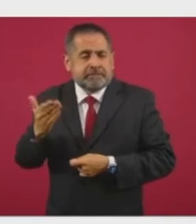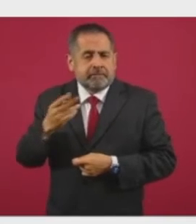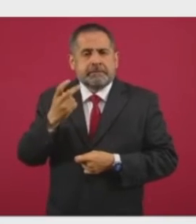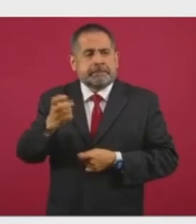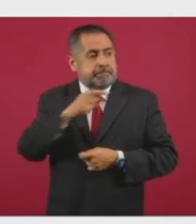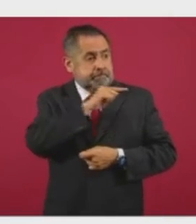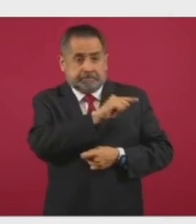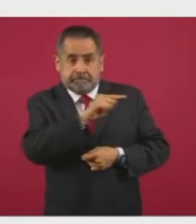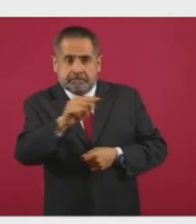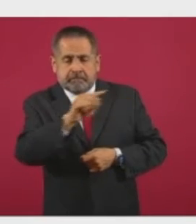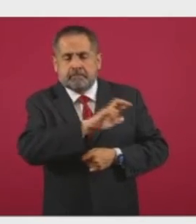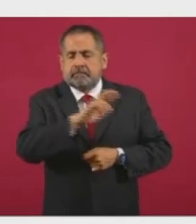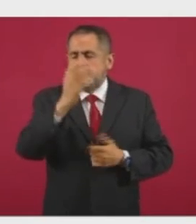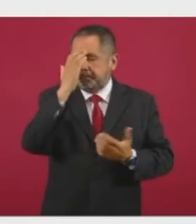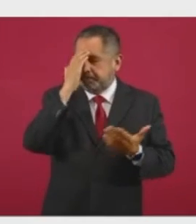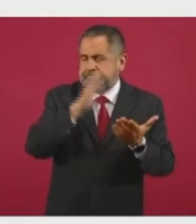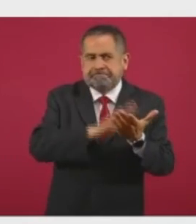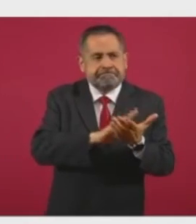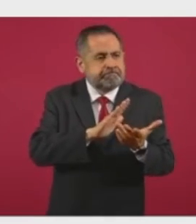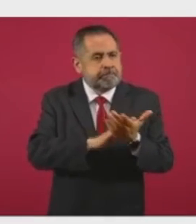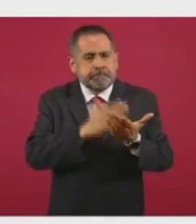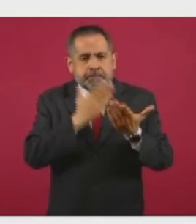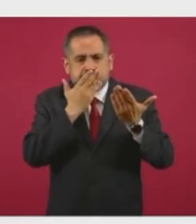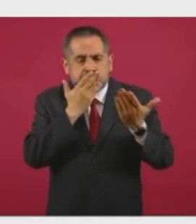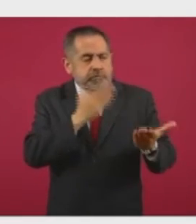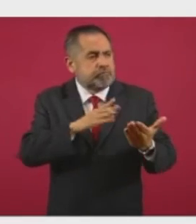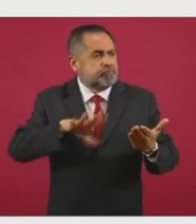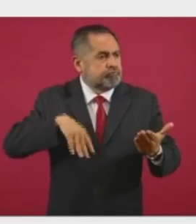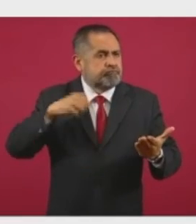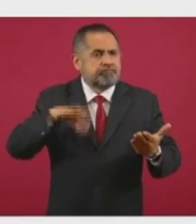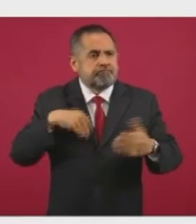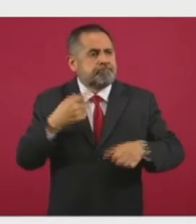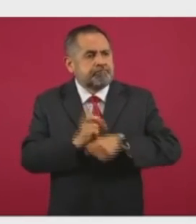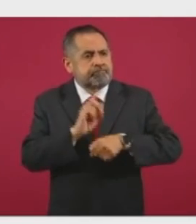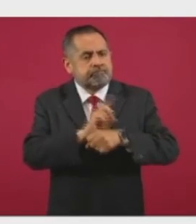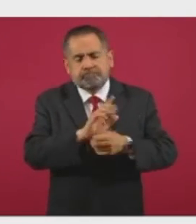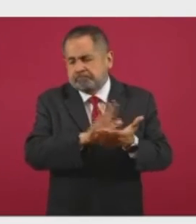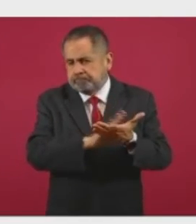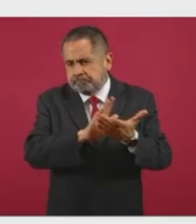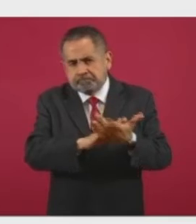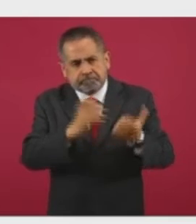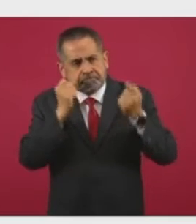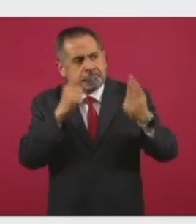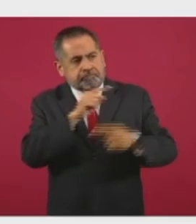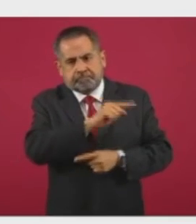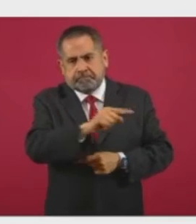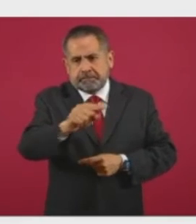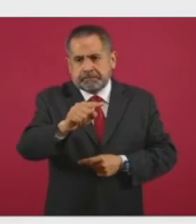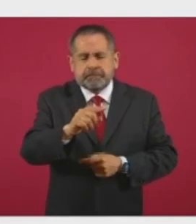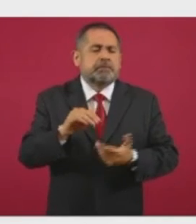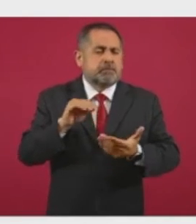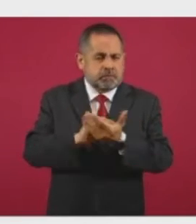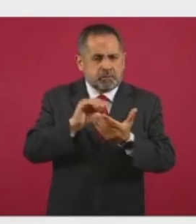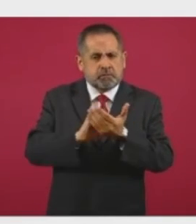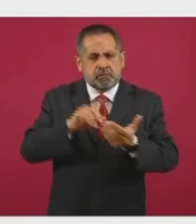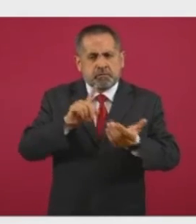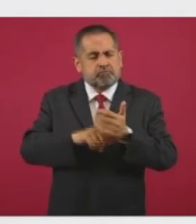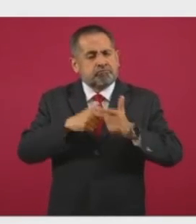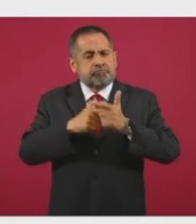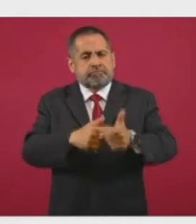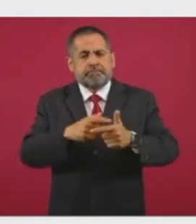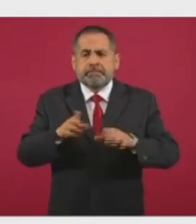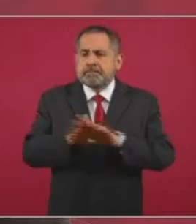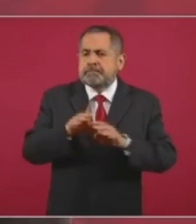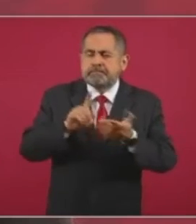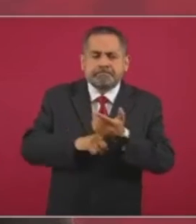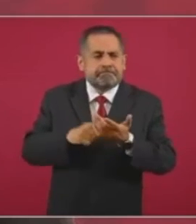nuestro reconocimiento por su ardua labor día y noche. Dentro de esto continúa la parte de